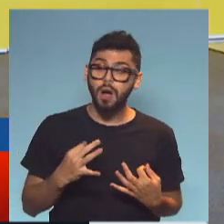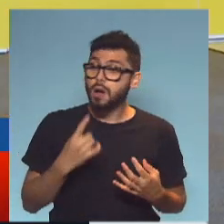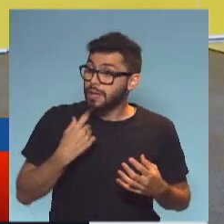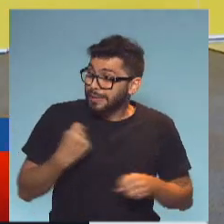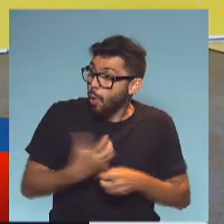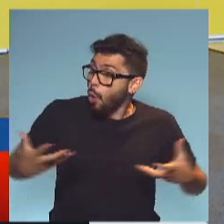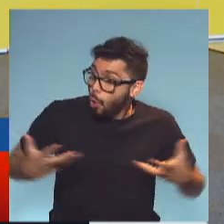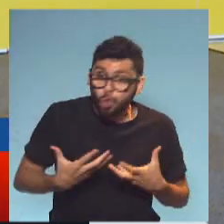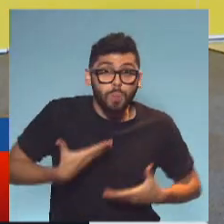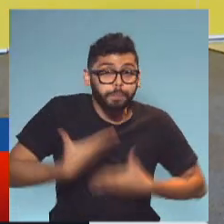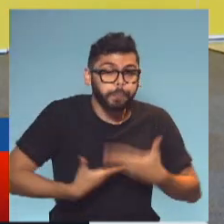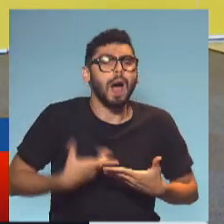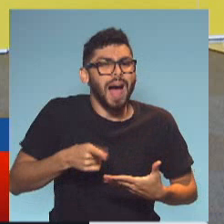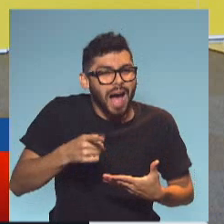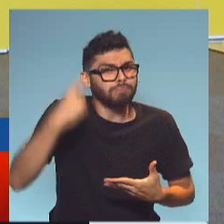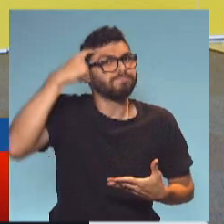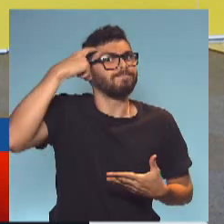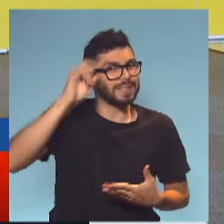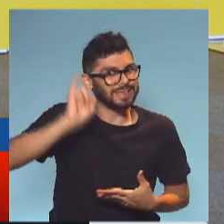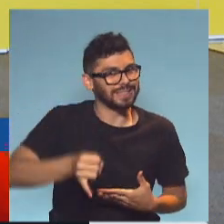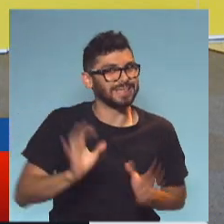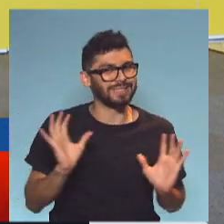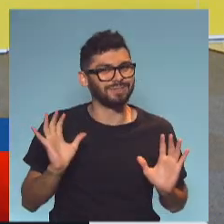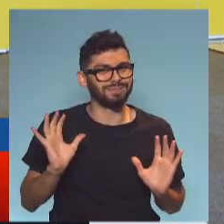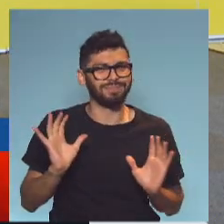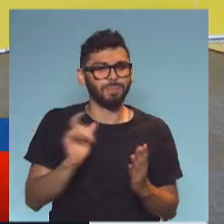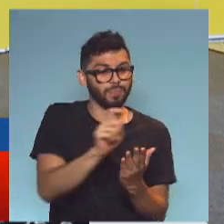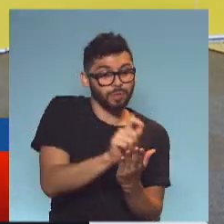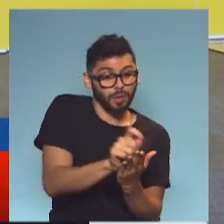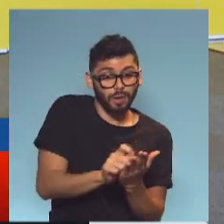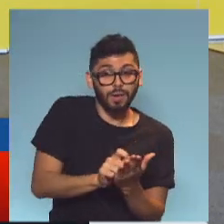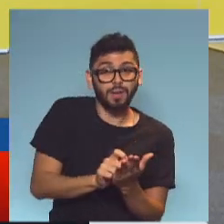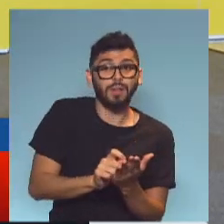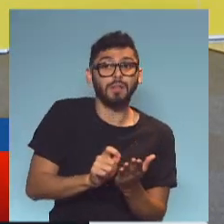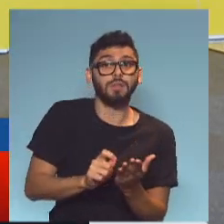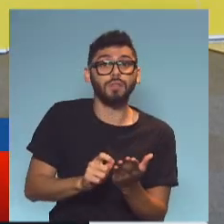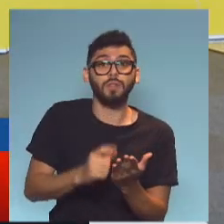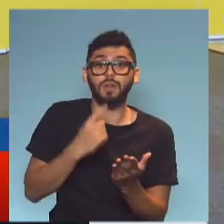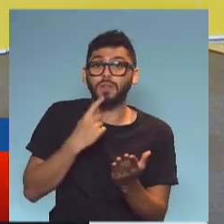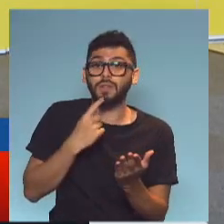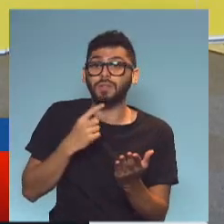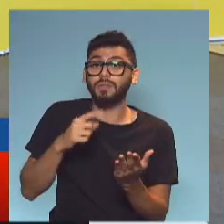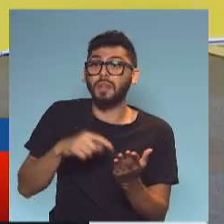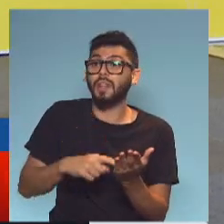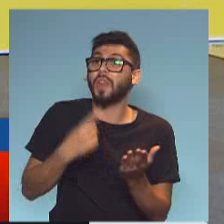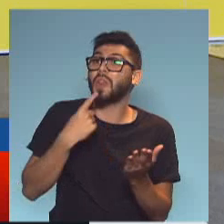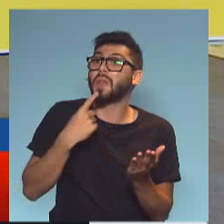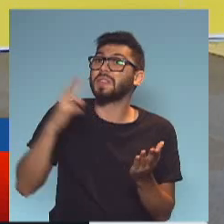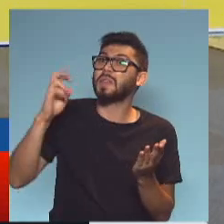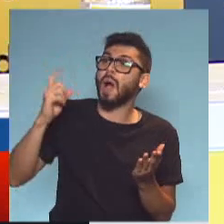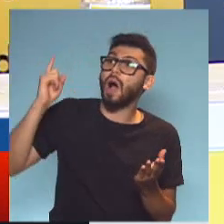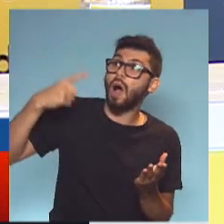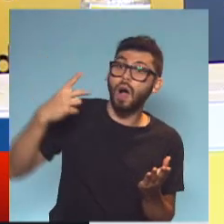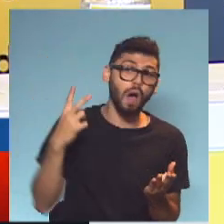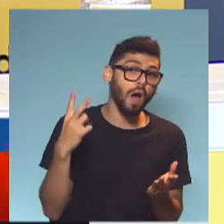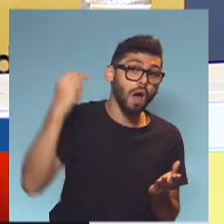a salir adelante. El comunicado firmado no en ningún momento alude a no cumplir una norma. Las normas